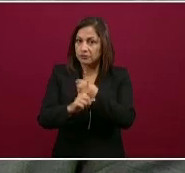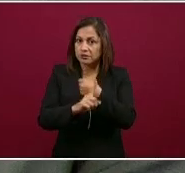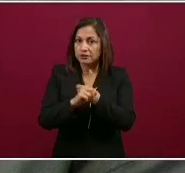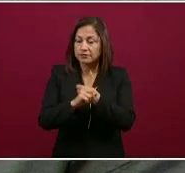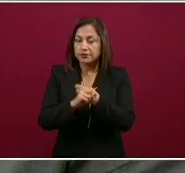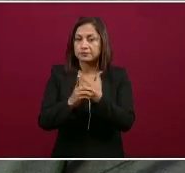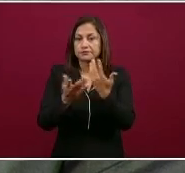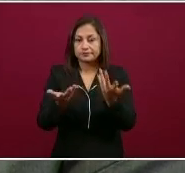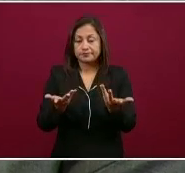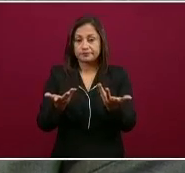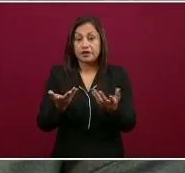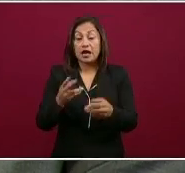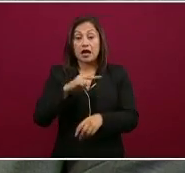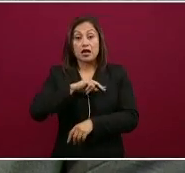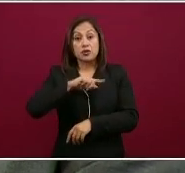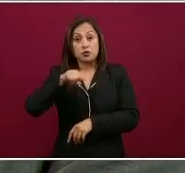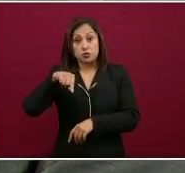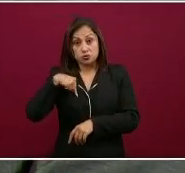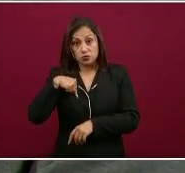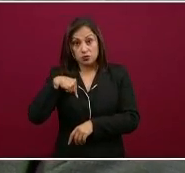tenemos que